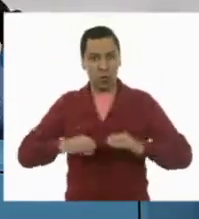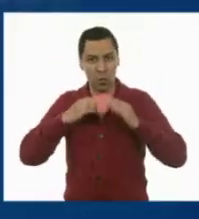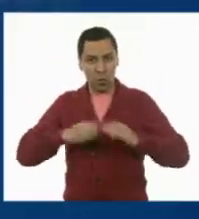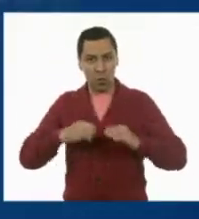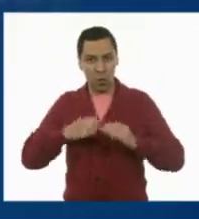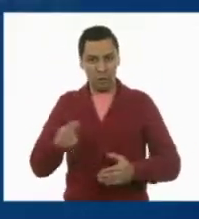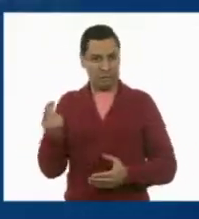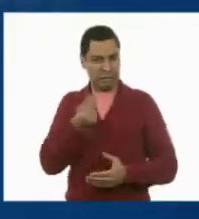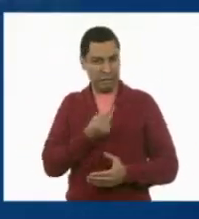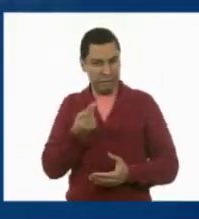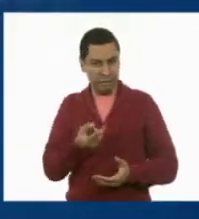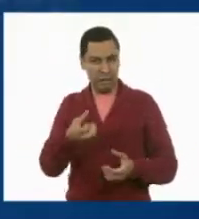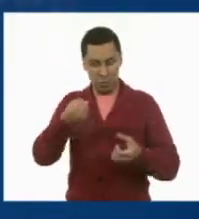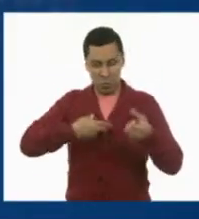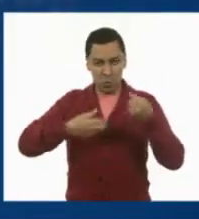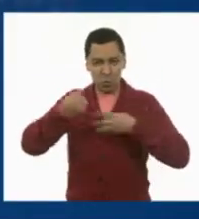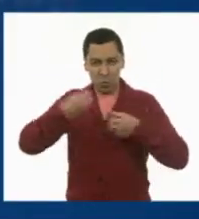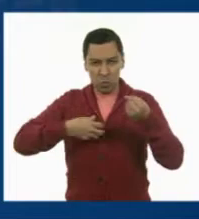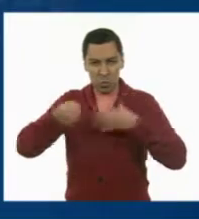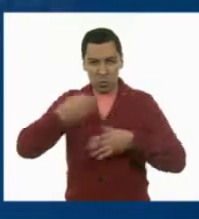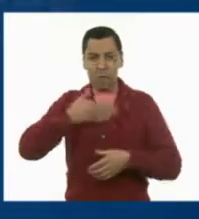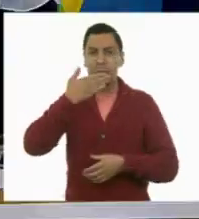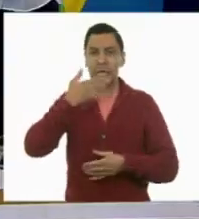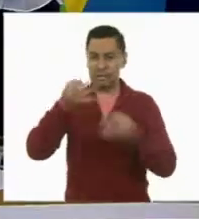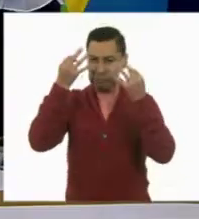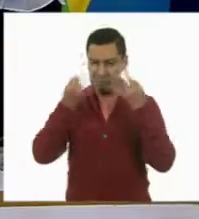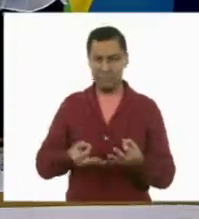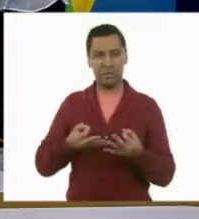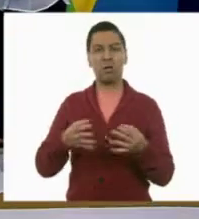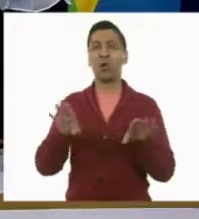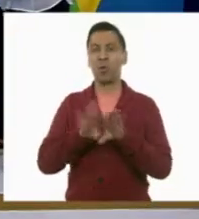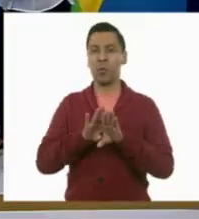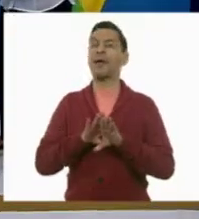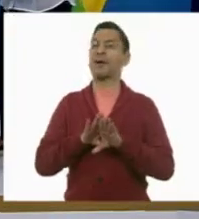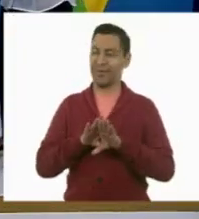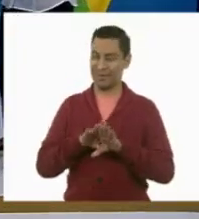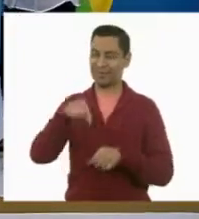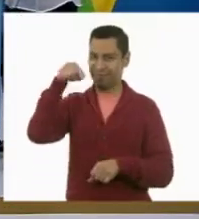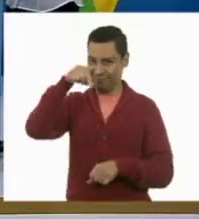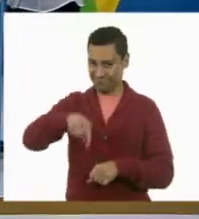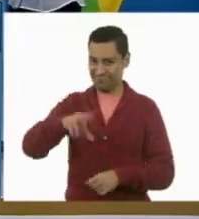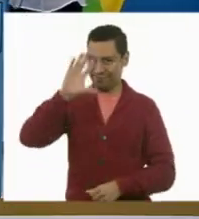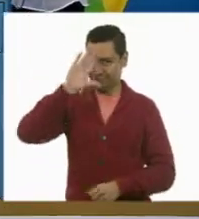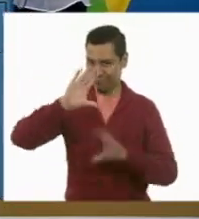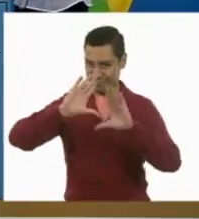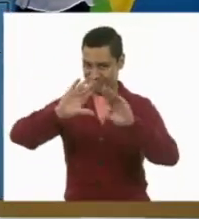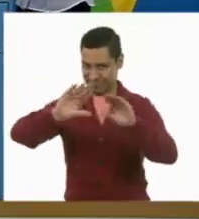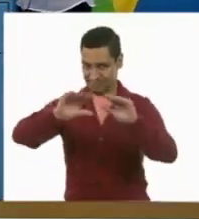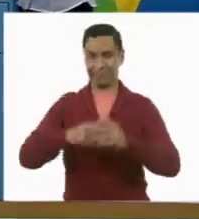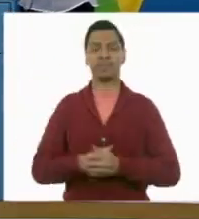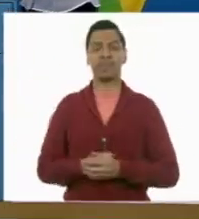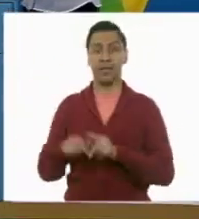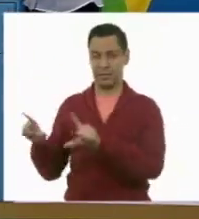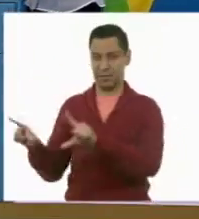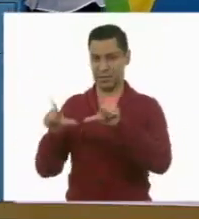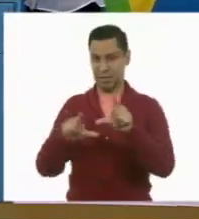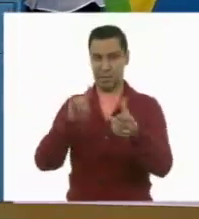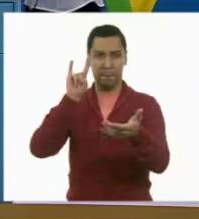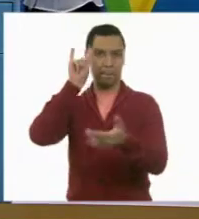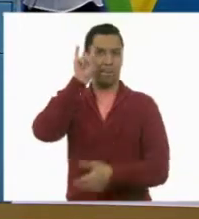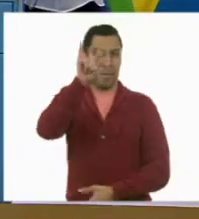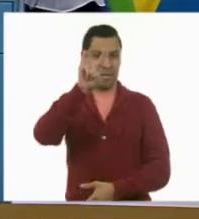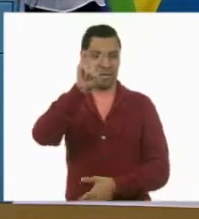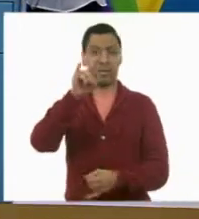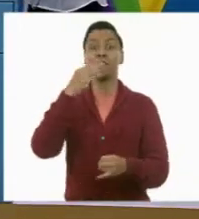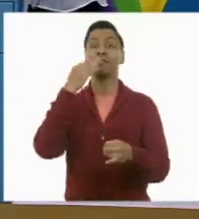la salud. ¿Están de acuerdo? Sí. Vamos a pegarlo entonces y nos vamos por nuestra